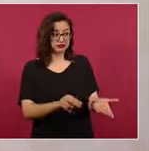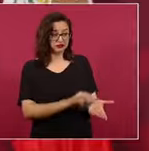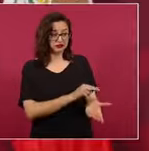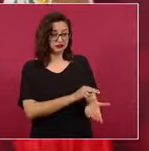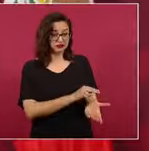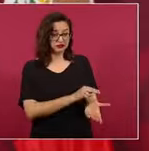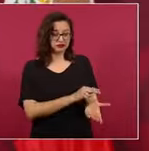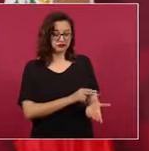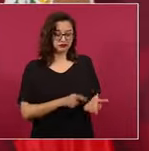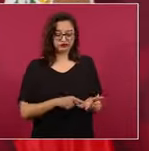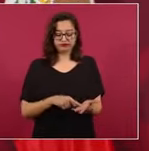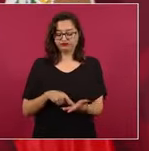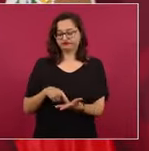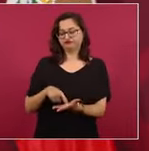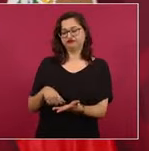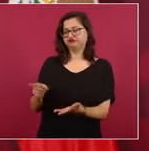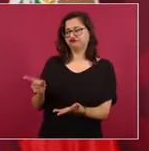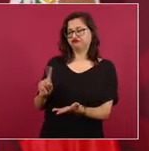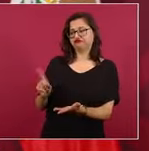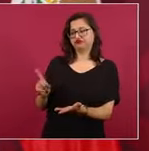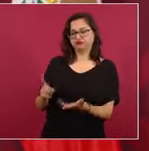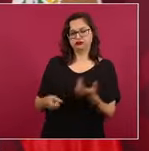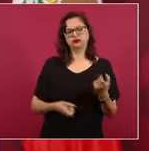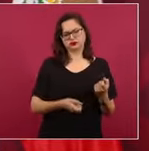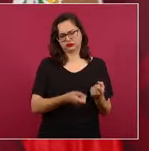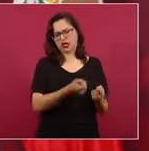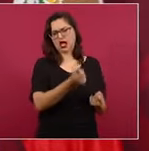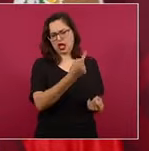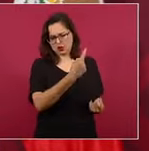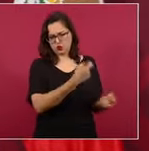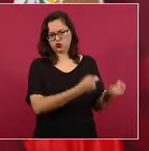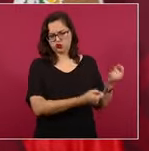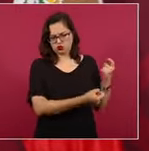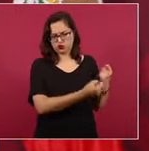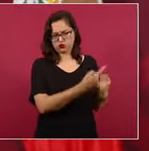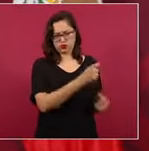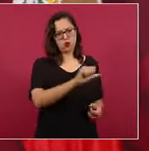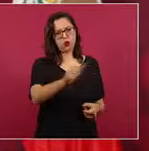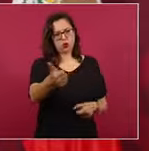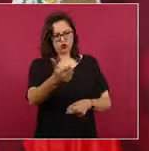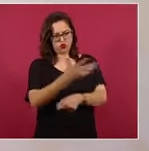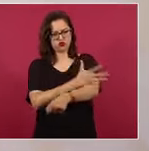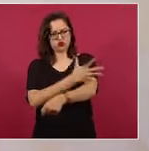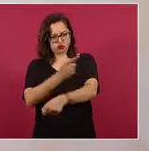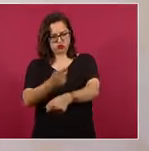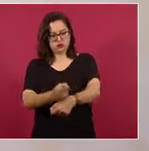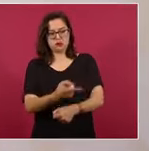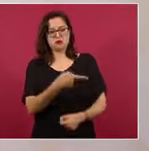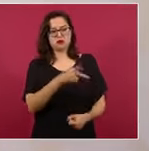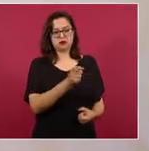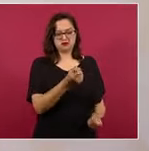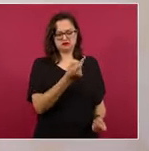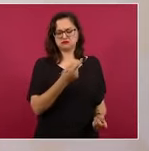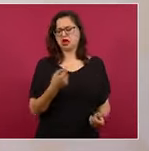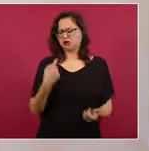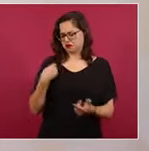en algunos casos, porque hay mucha gente honesta, pero en algunos casos sí te firmo,